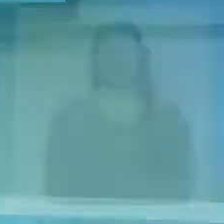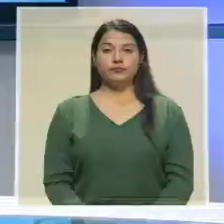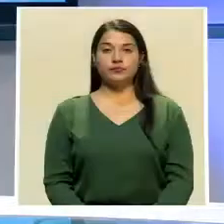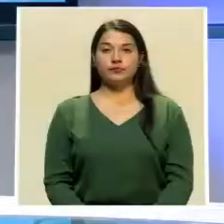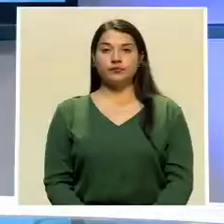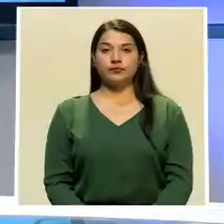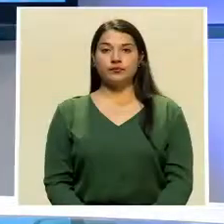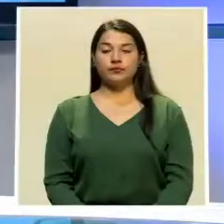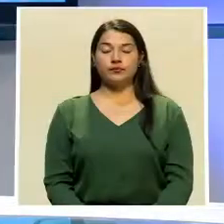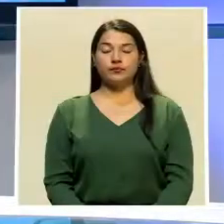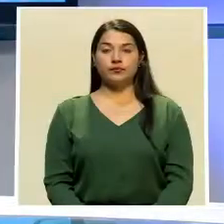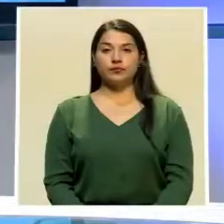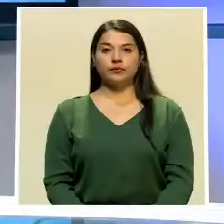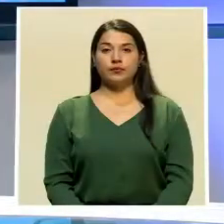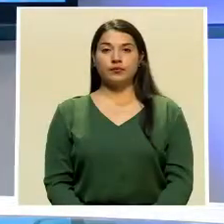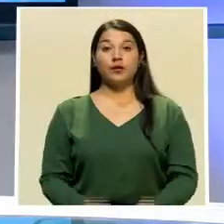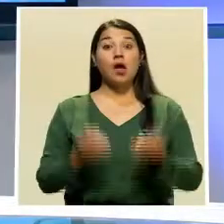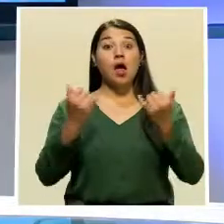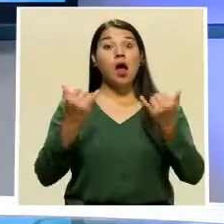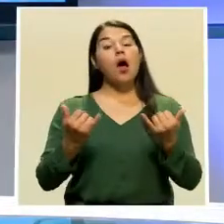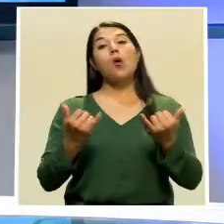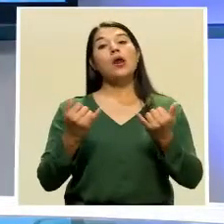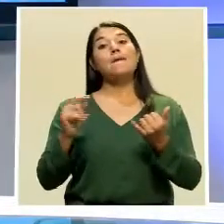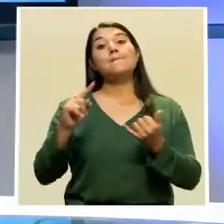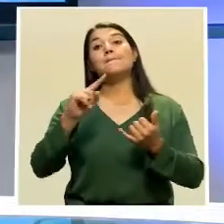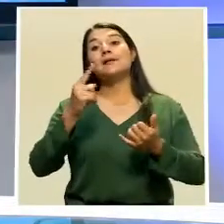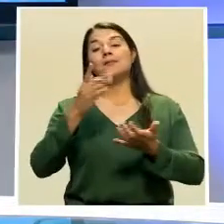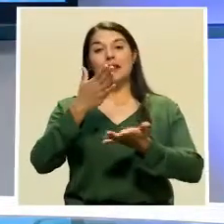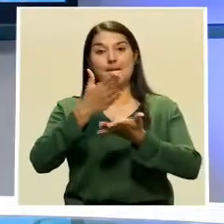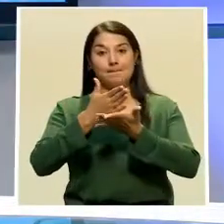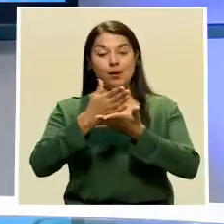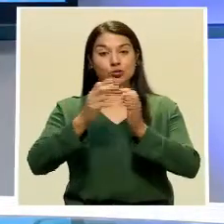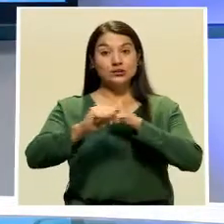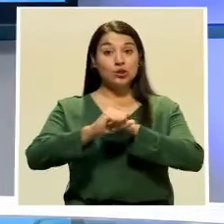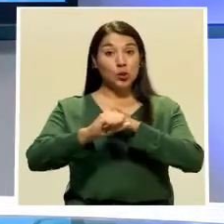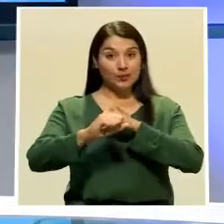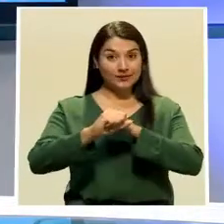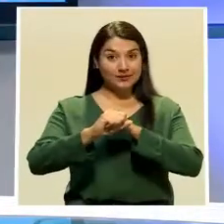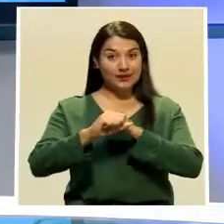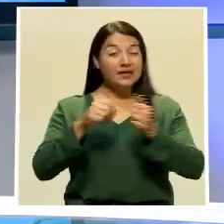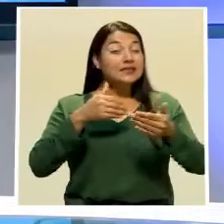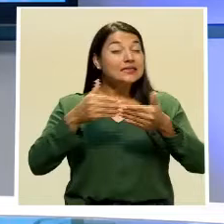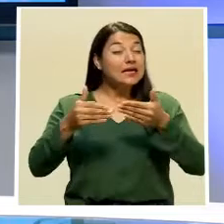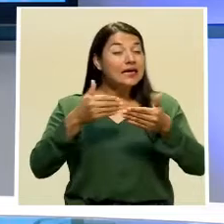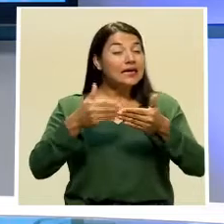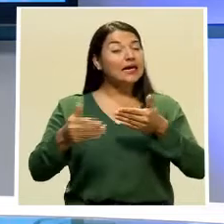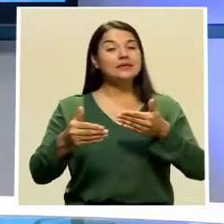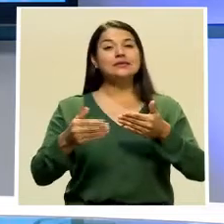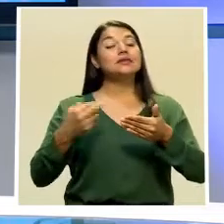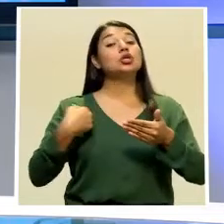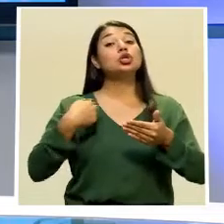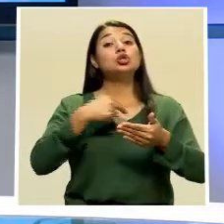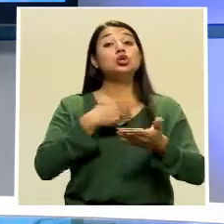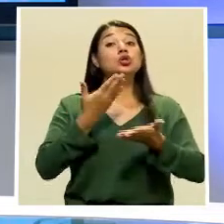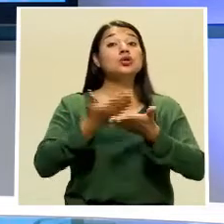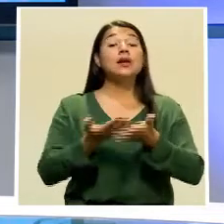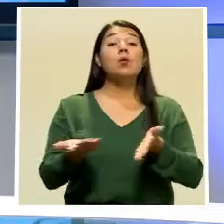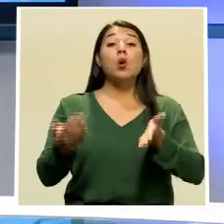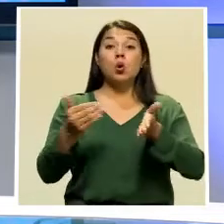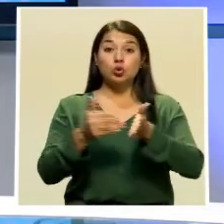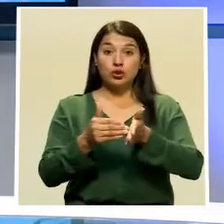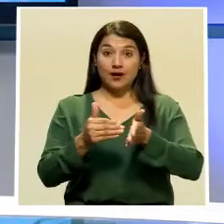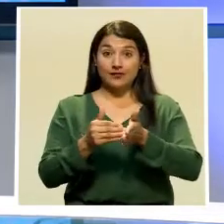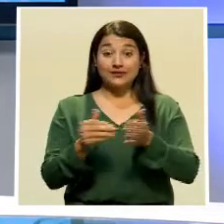nacional. Hacemos ahora nuestra primera pausa comercial y en unos pocos minutos estamos de